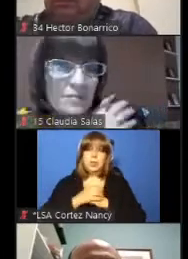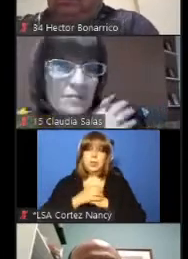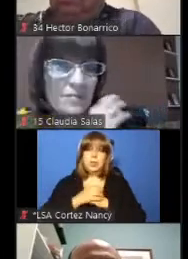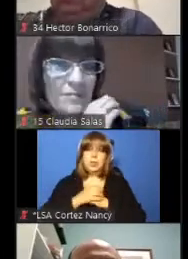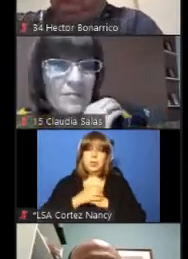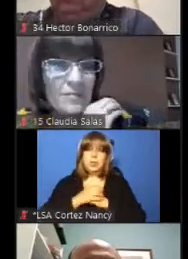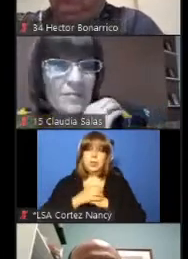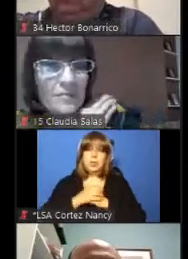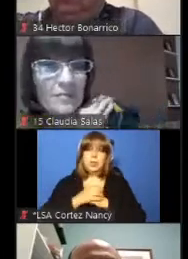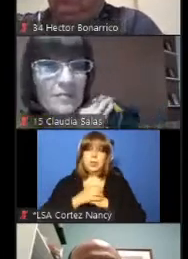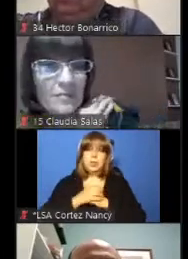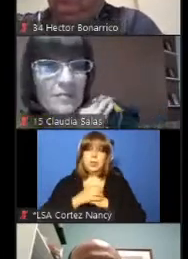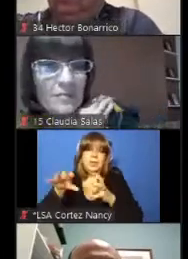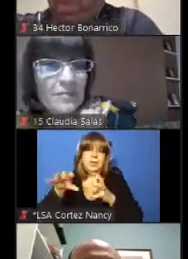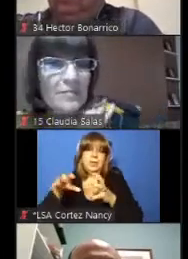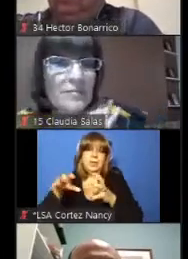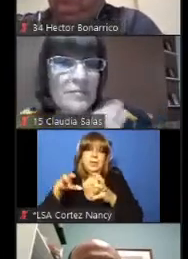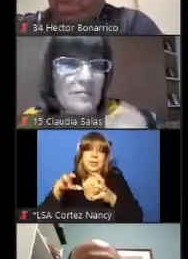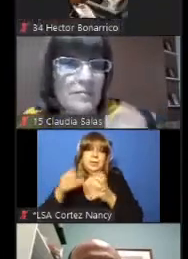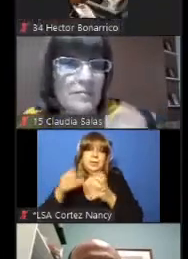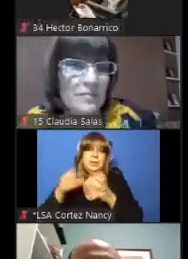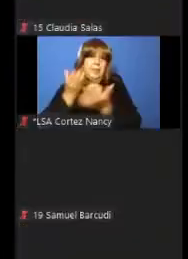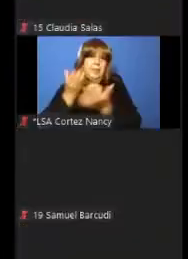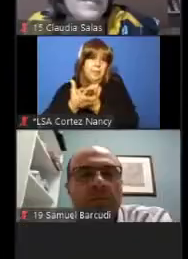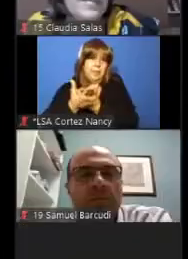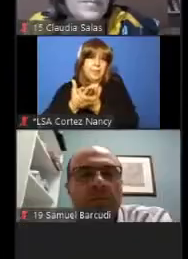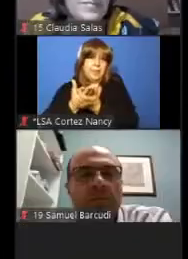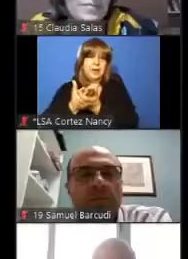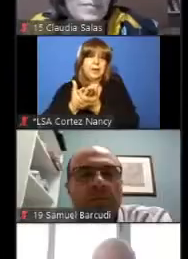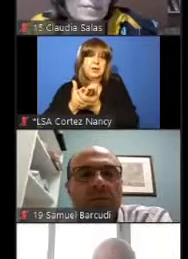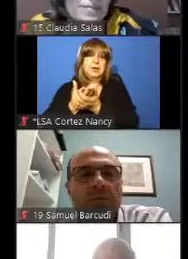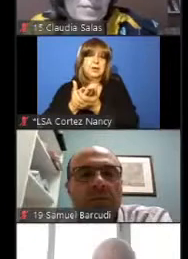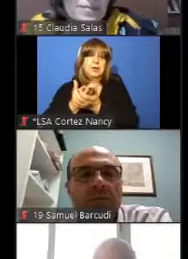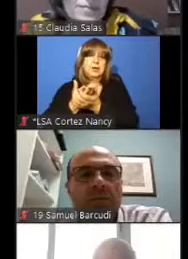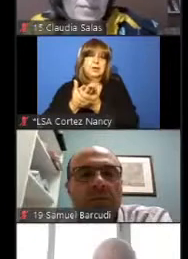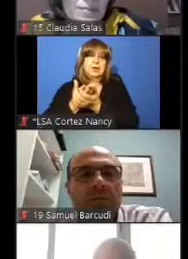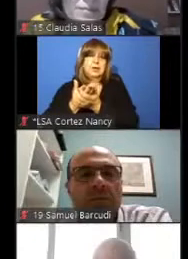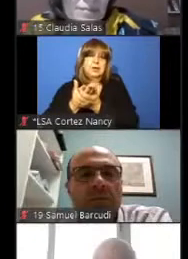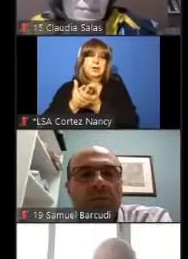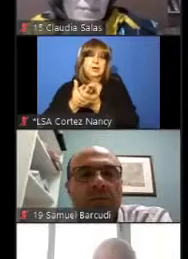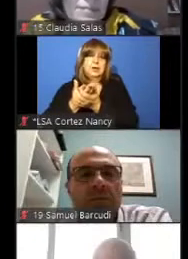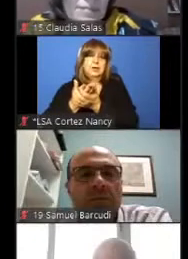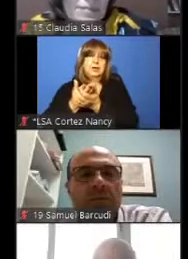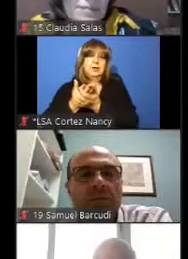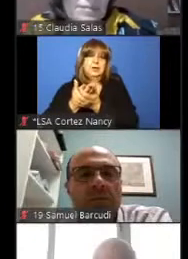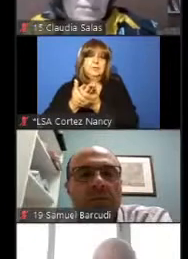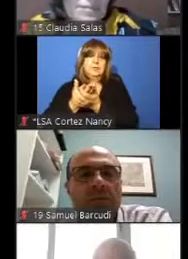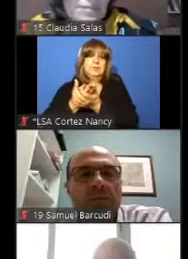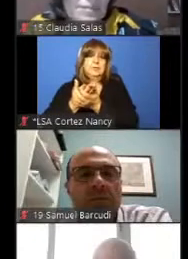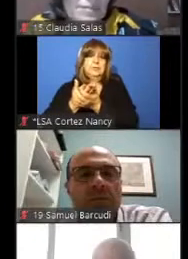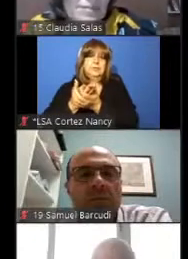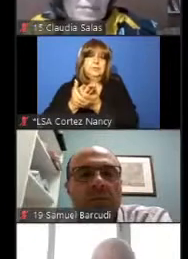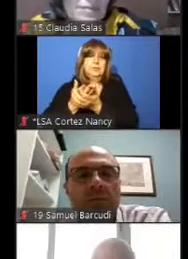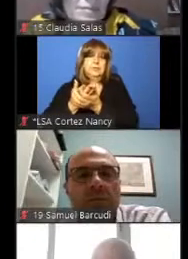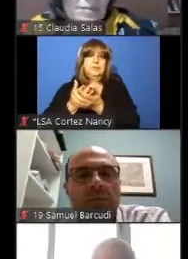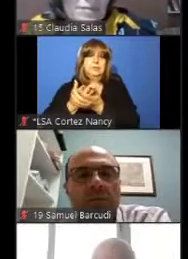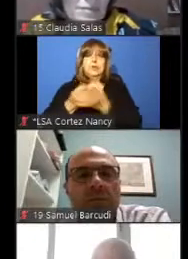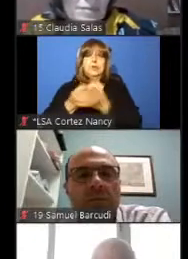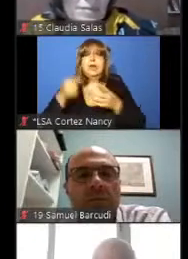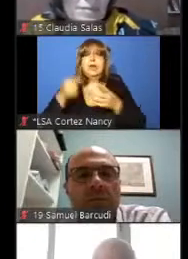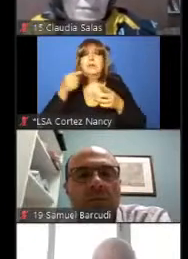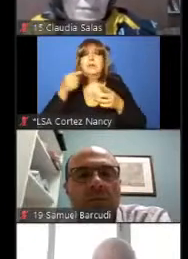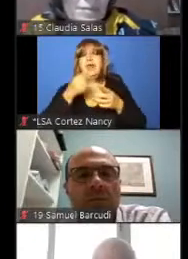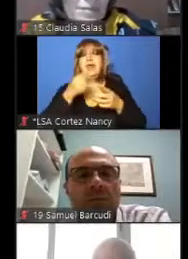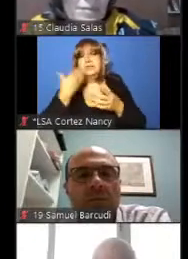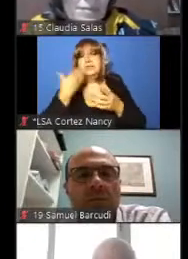oficialismo es de tratar de dejar claro que frente a los casos de violencia de género no hay o no habría